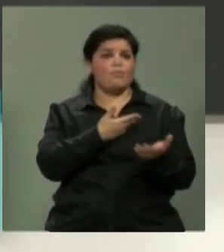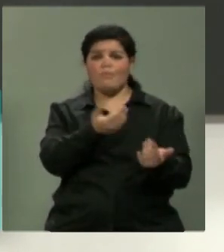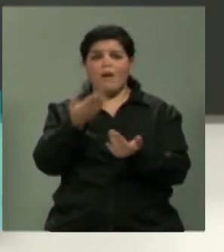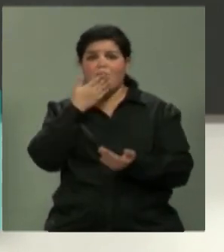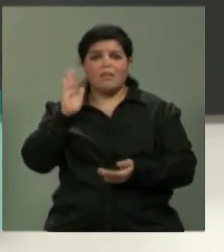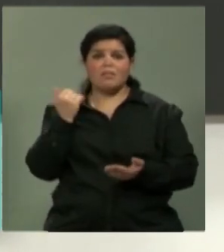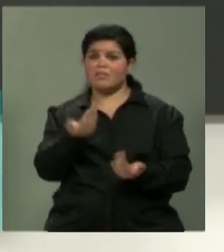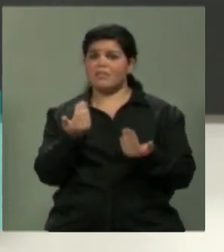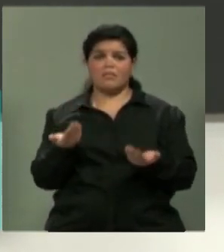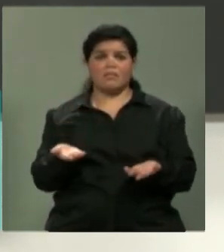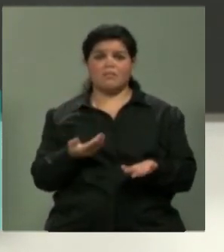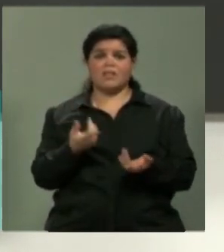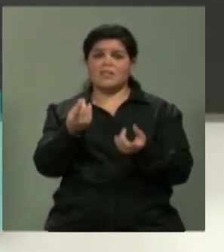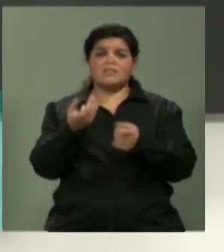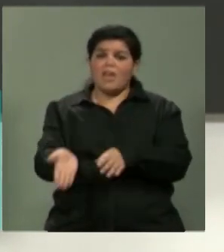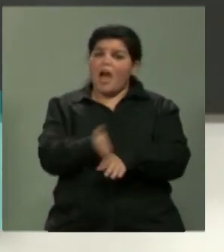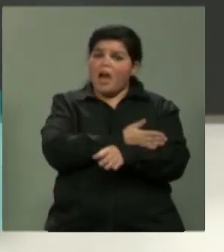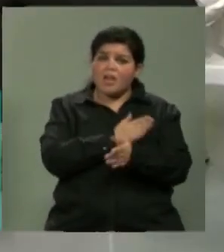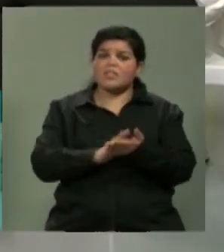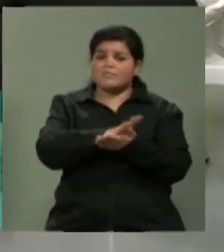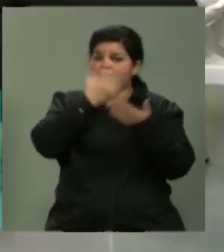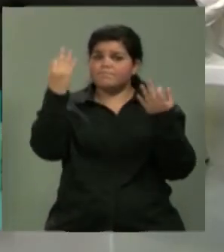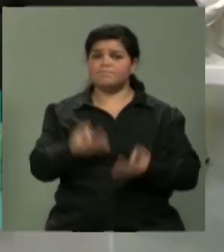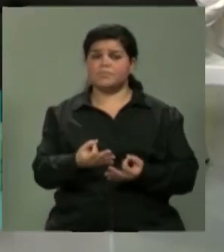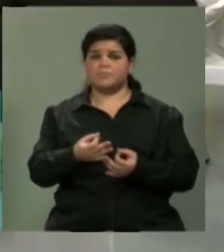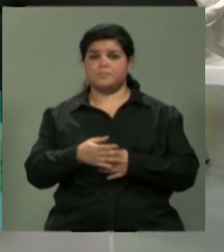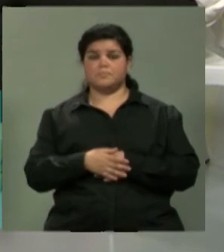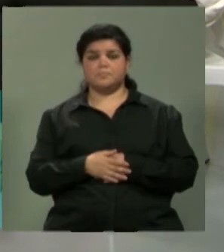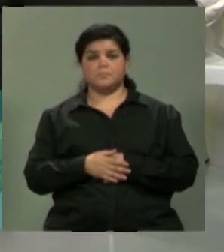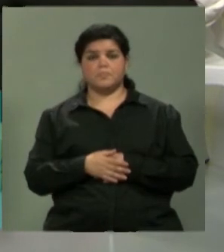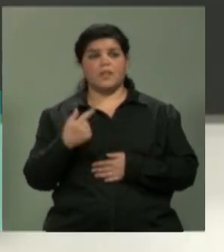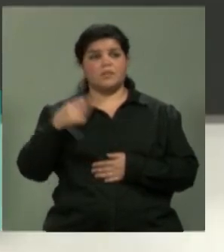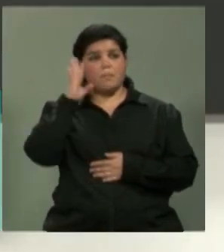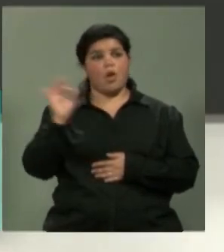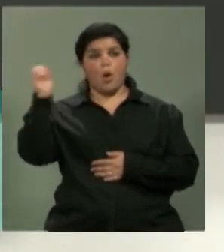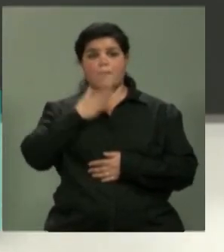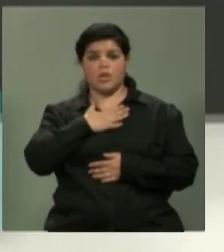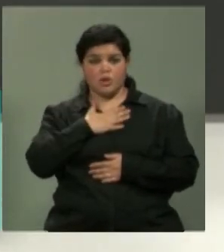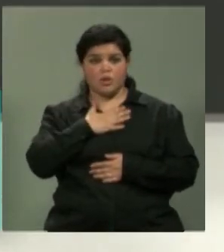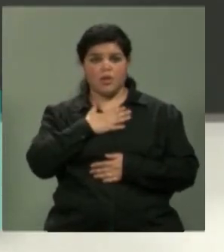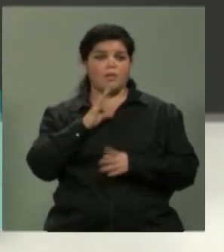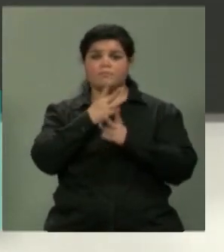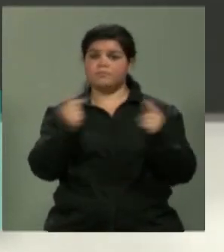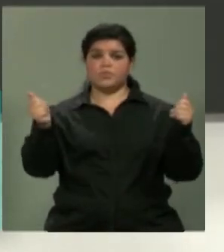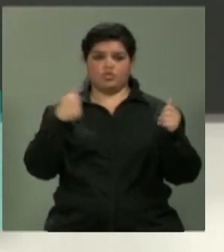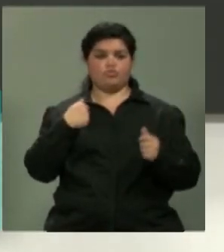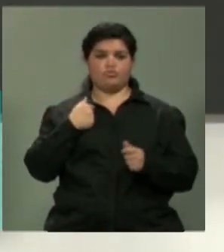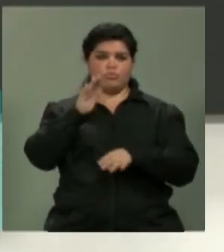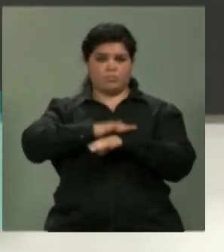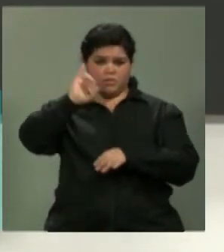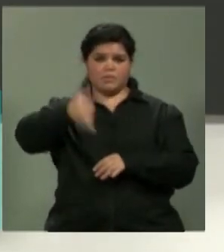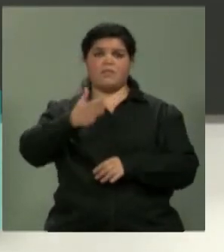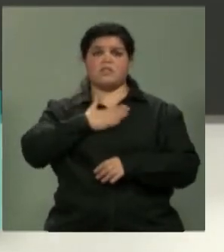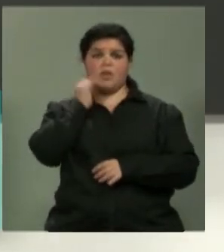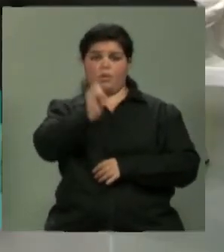estar saldada mucho antes, ¿no? Que esos se tienen que restituir antes. Ese es mi cierre, es mi opinión personal, me hago cargo de eso que estoy diciendo. Les